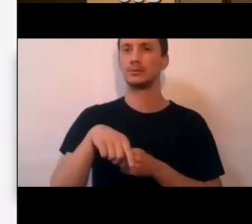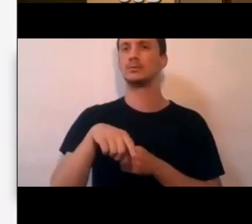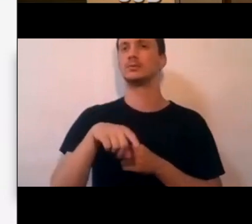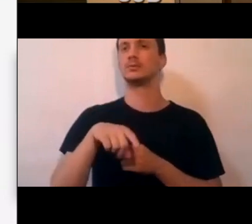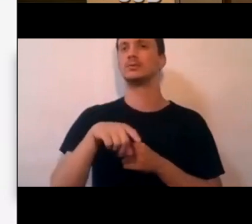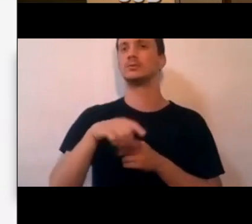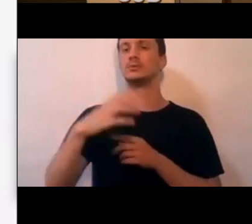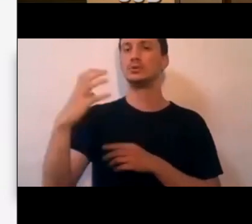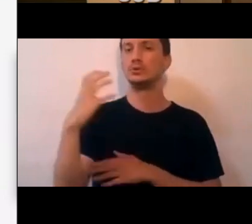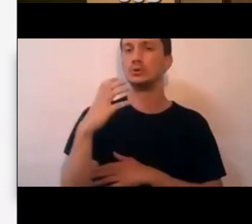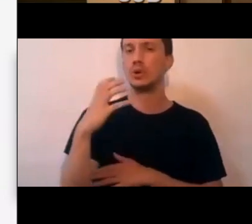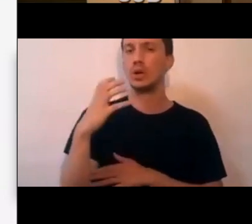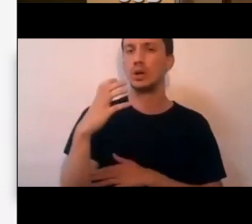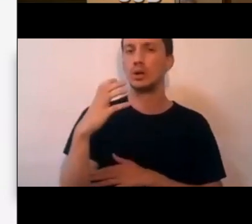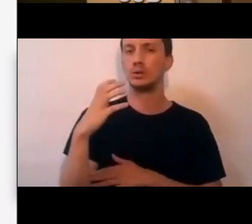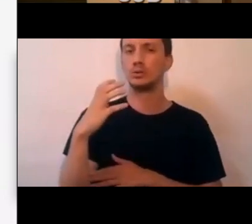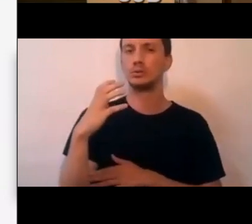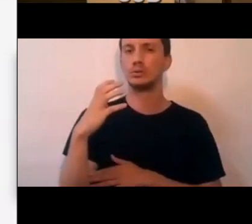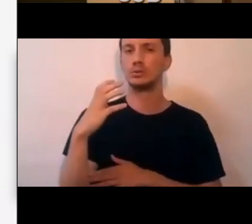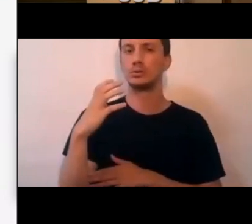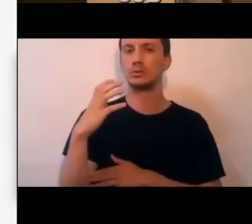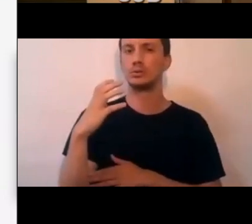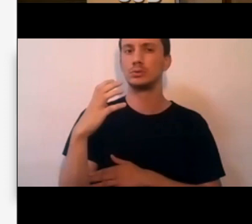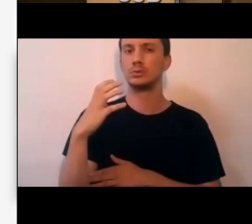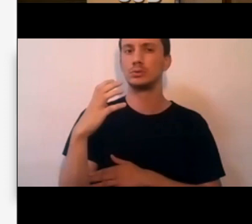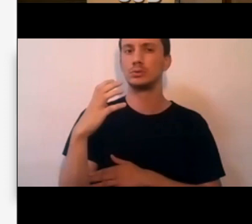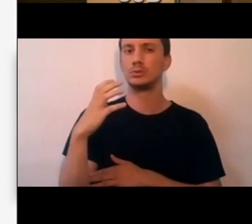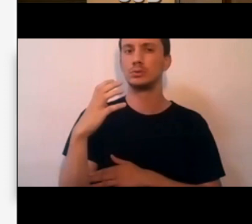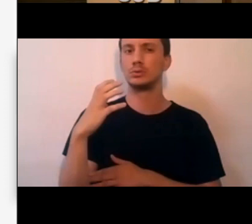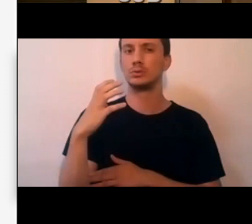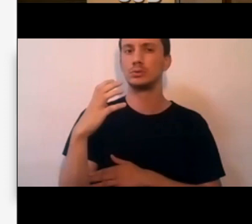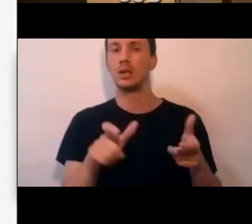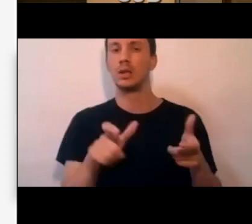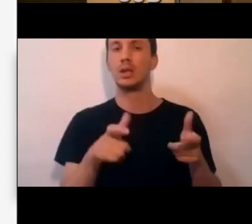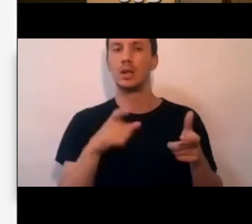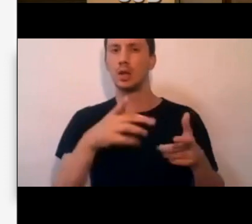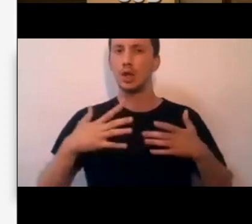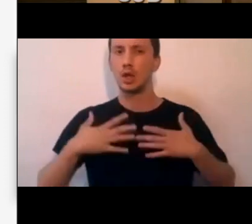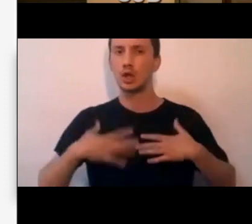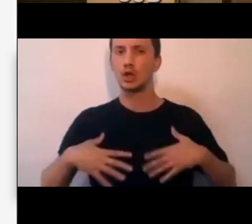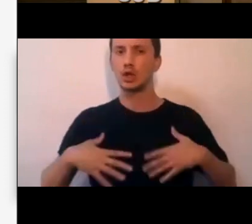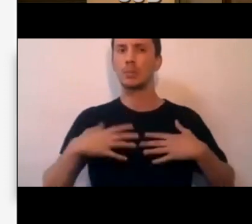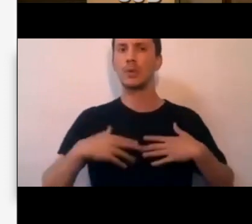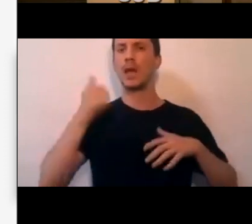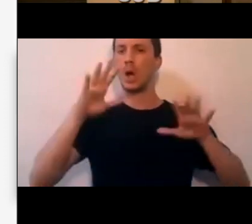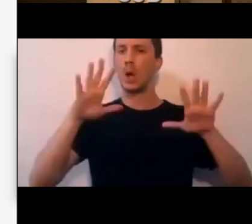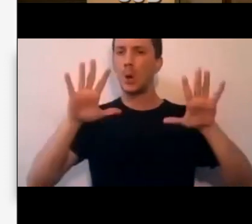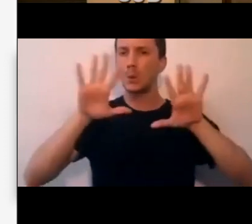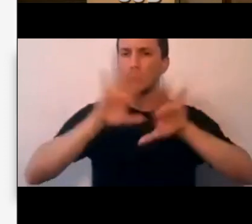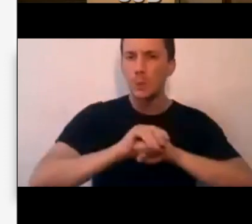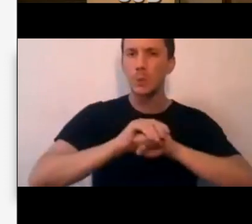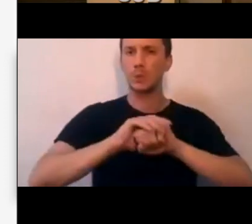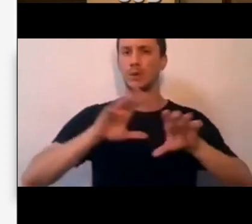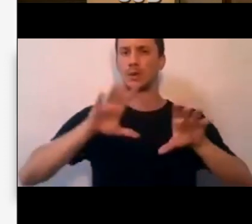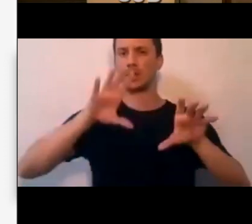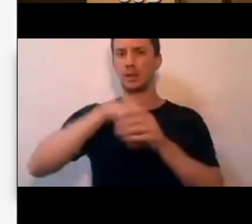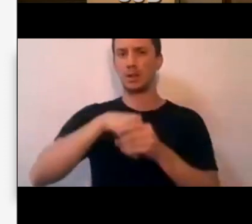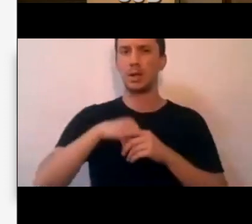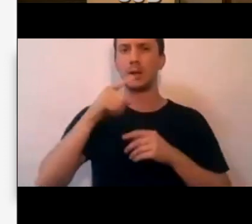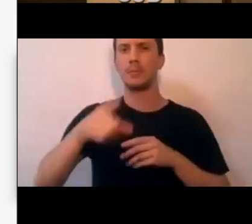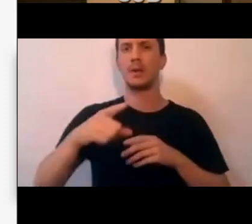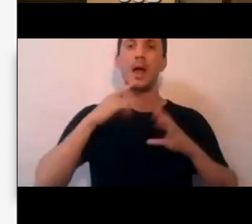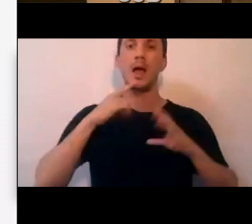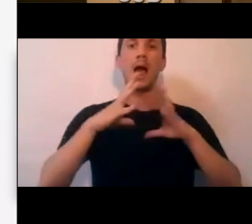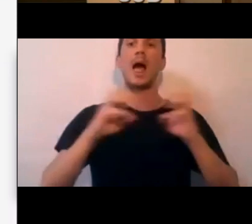una malla tupida, ¿no? Si es poliéster más que algodón, una camiseta de algodón blanca te protege muy poco, te protege más